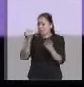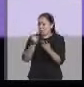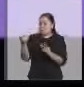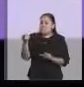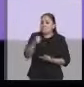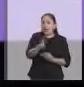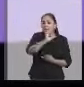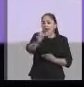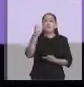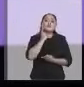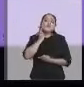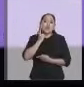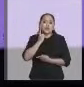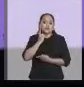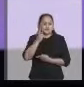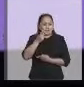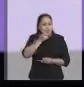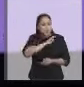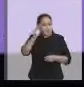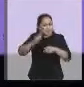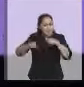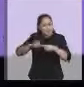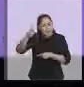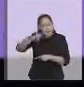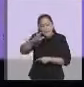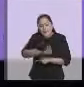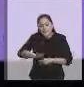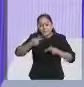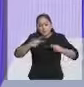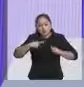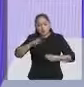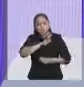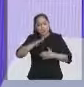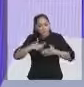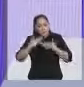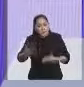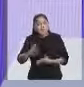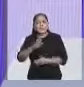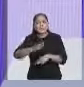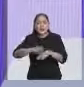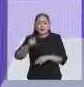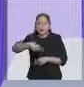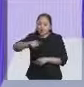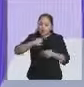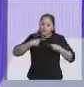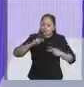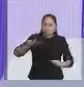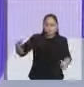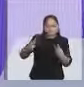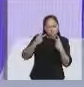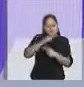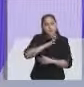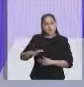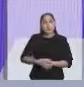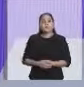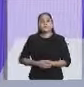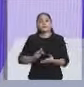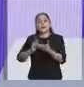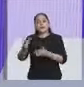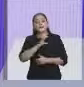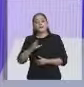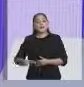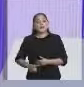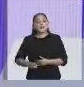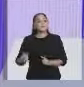que generemos confianza al país y el país pueda vernos con otra óptica. Gracias, candidato. ¿Quiere la palabra? Sí,